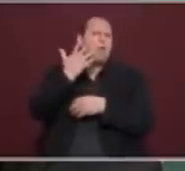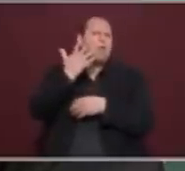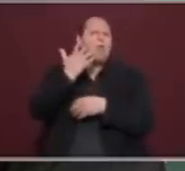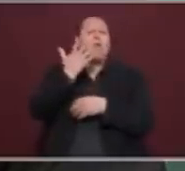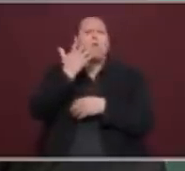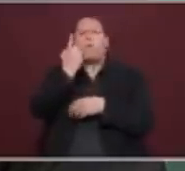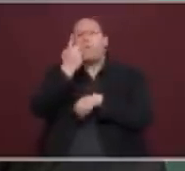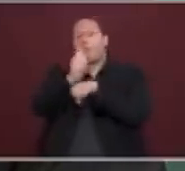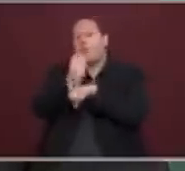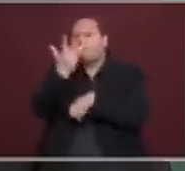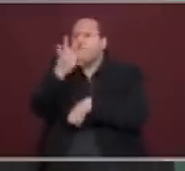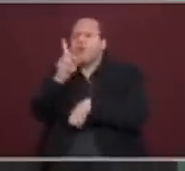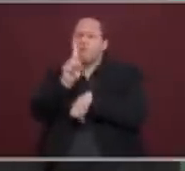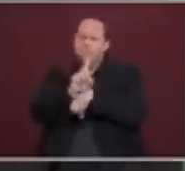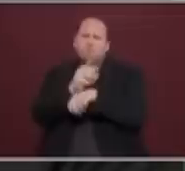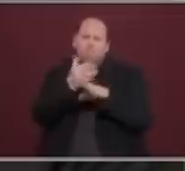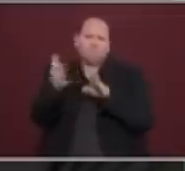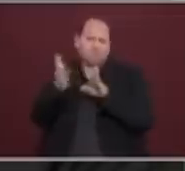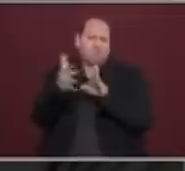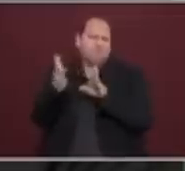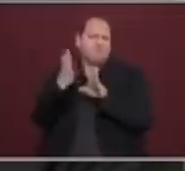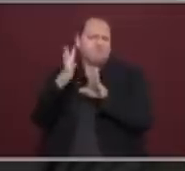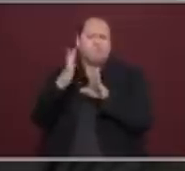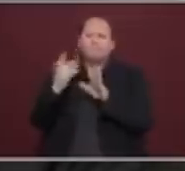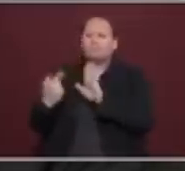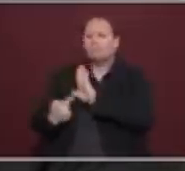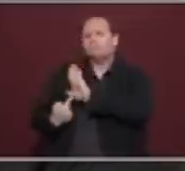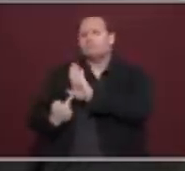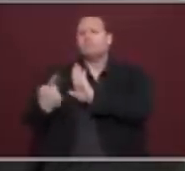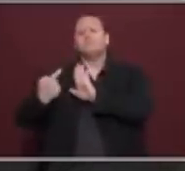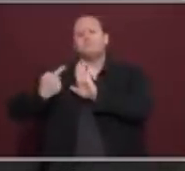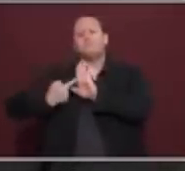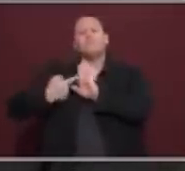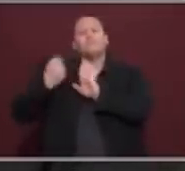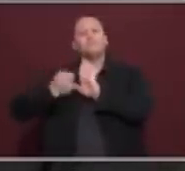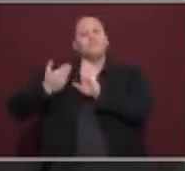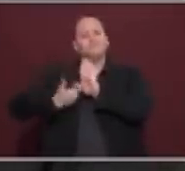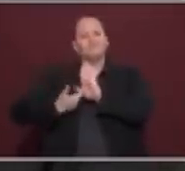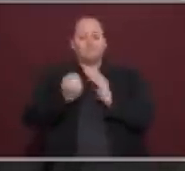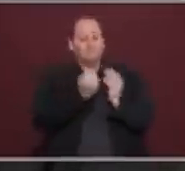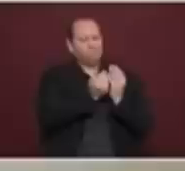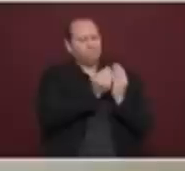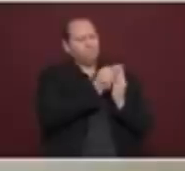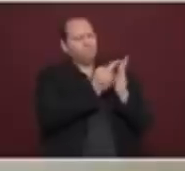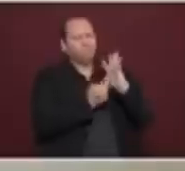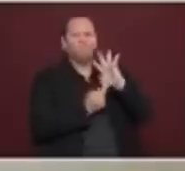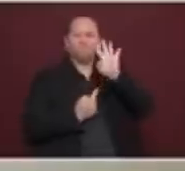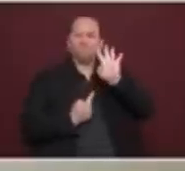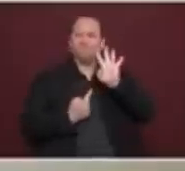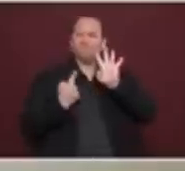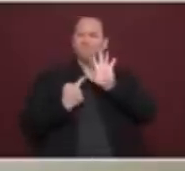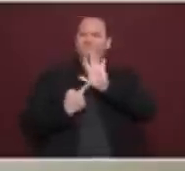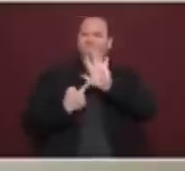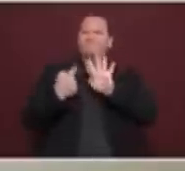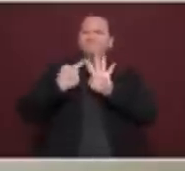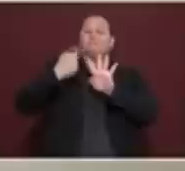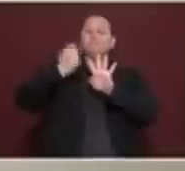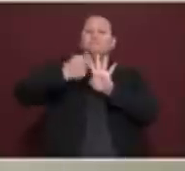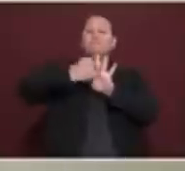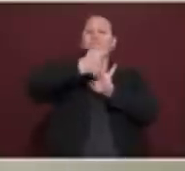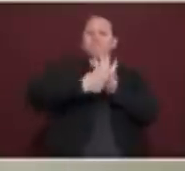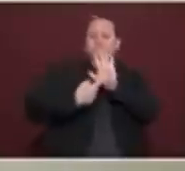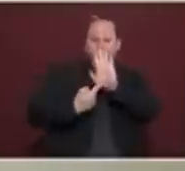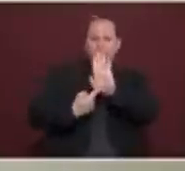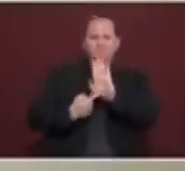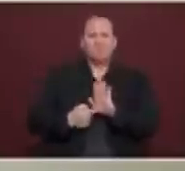mucho se les va a presentar a ustedes a los cuatro elementos una